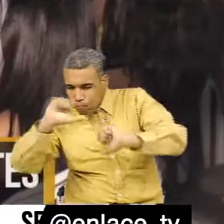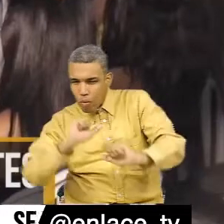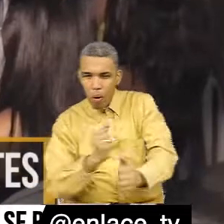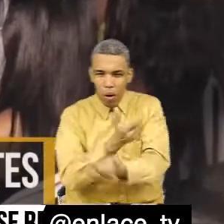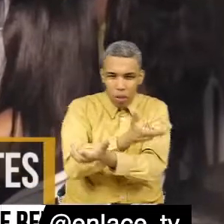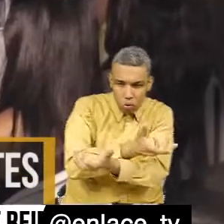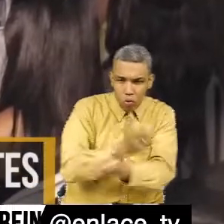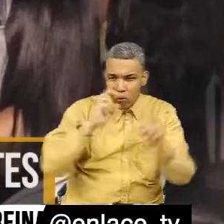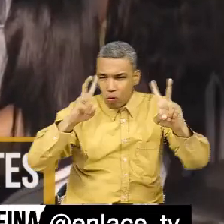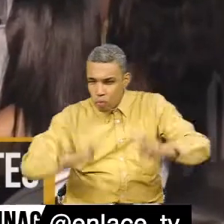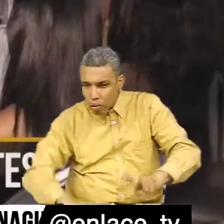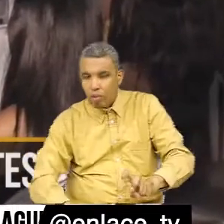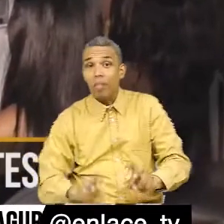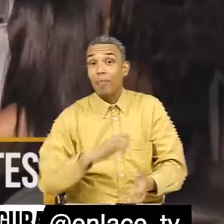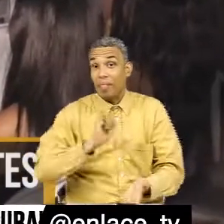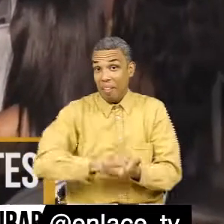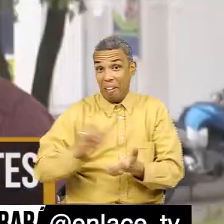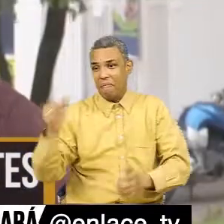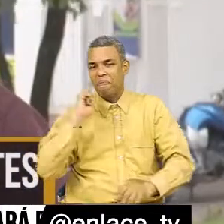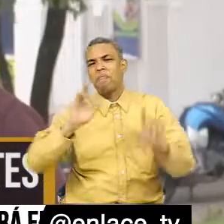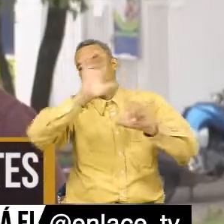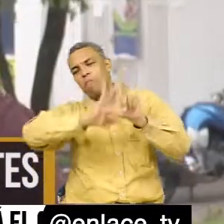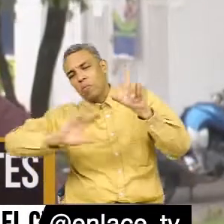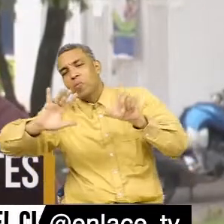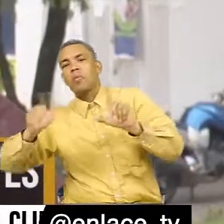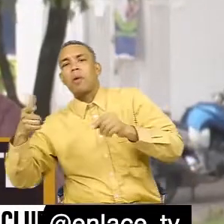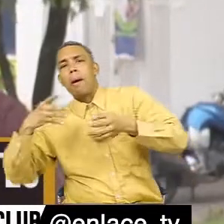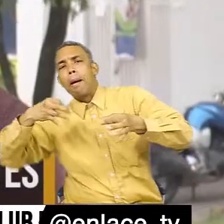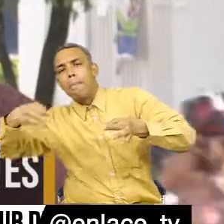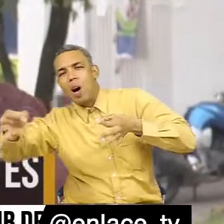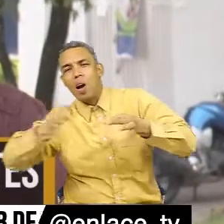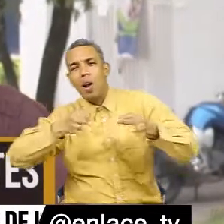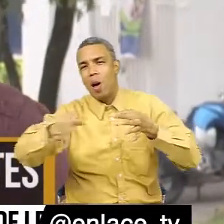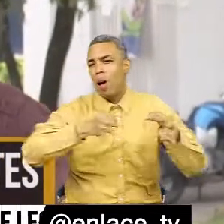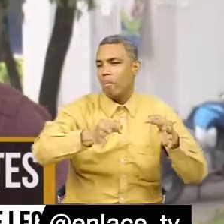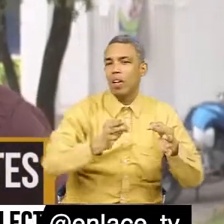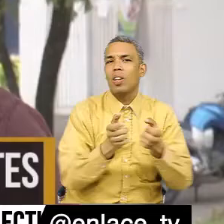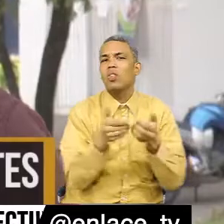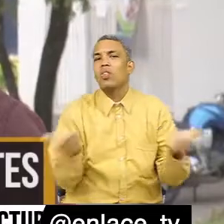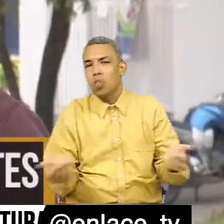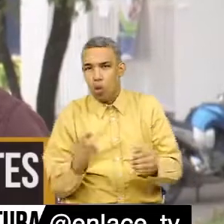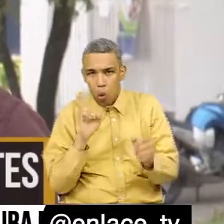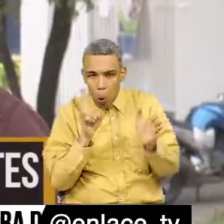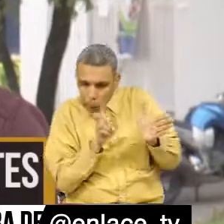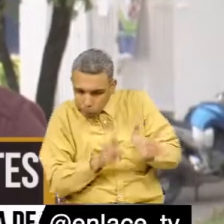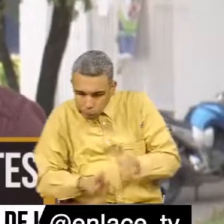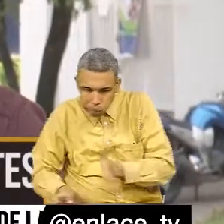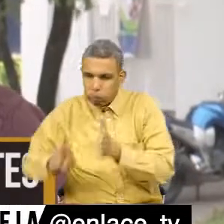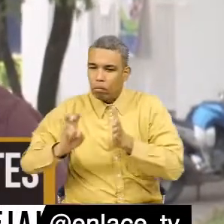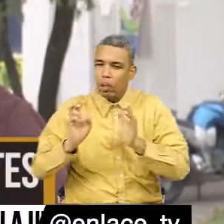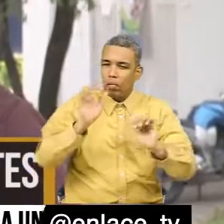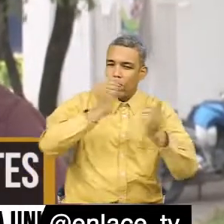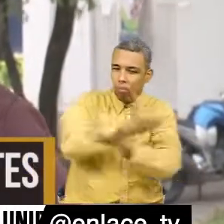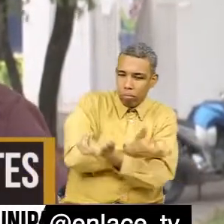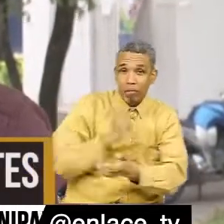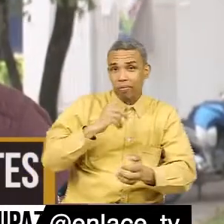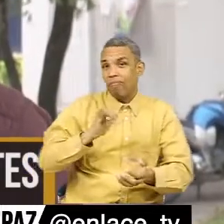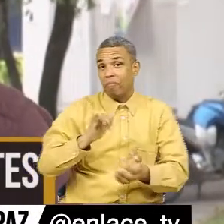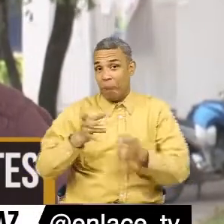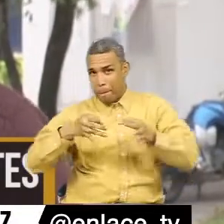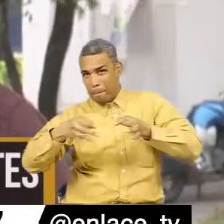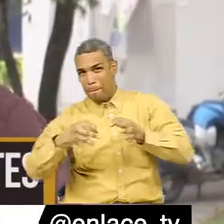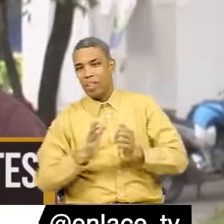Autónoma de Manizales en teleconferencia estará explicando a todos los interesados en qué consiste esta maestría y cuáles son las condiciones, y por